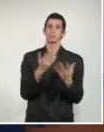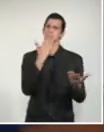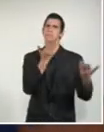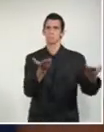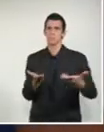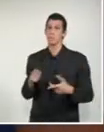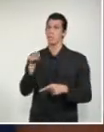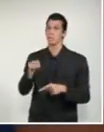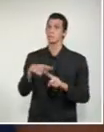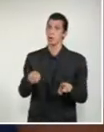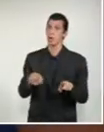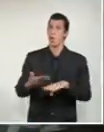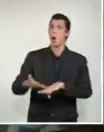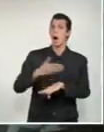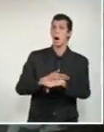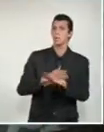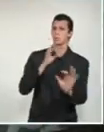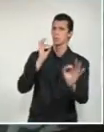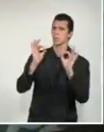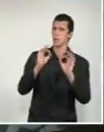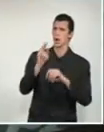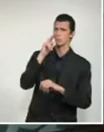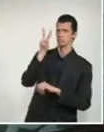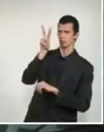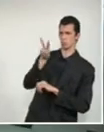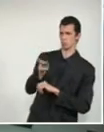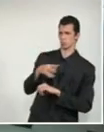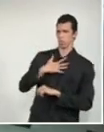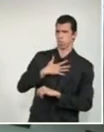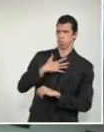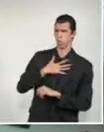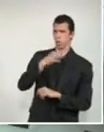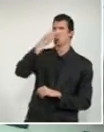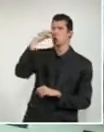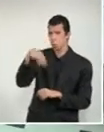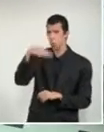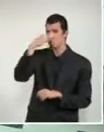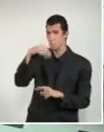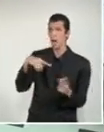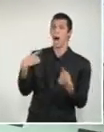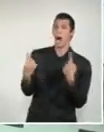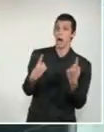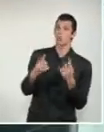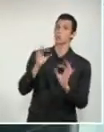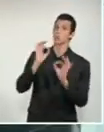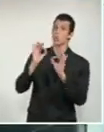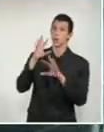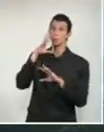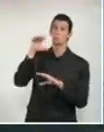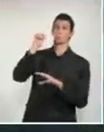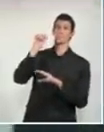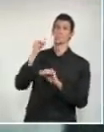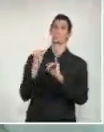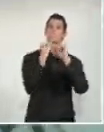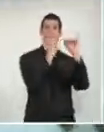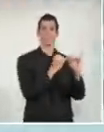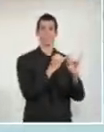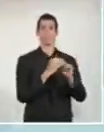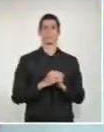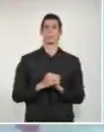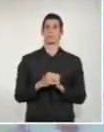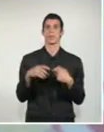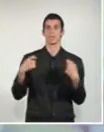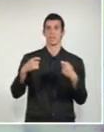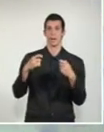se detecta un momento ventilar las habitaciones después de las salidas de cada cliente y vigilar el estado de salud de los